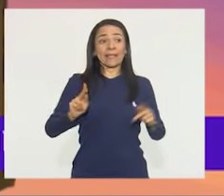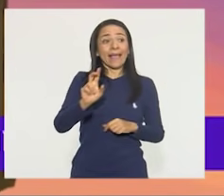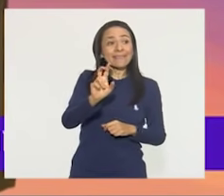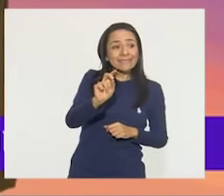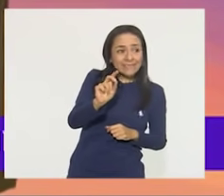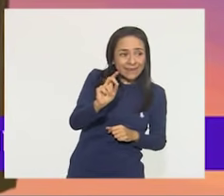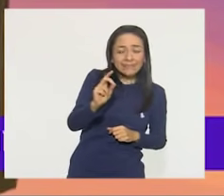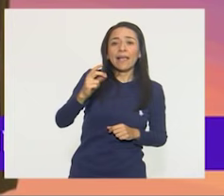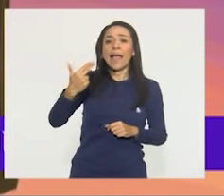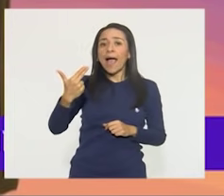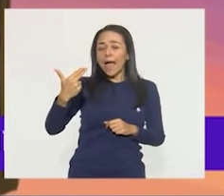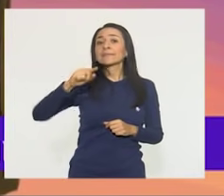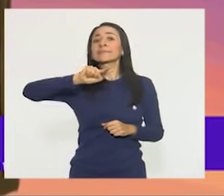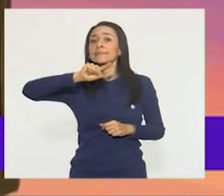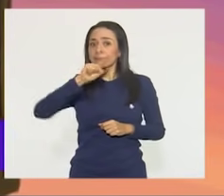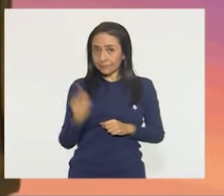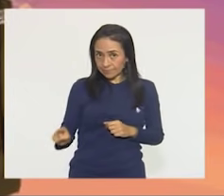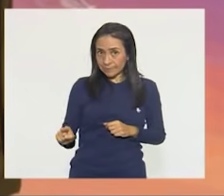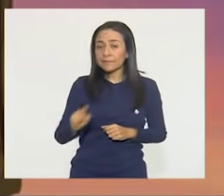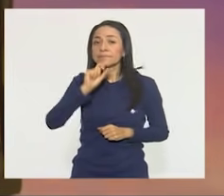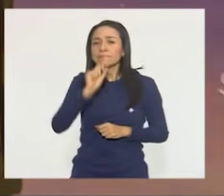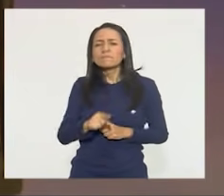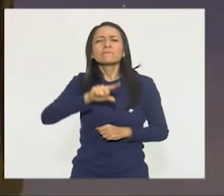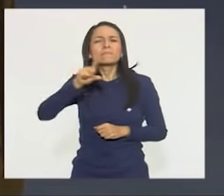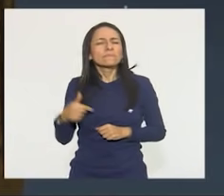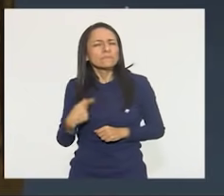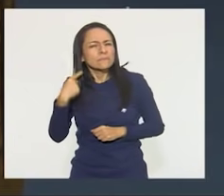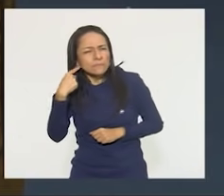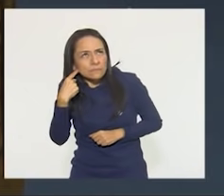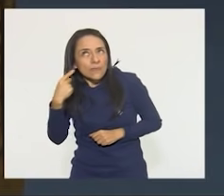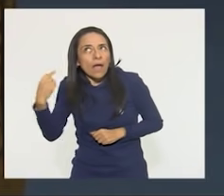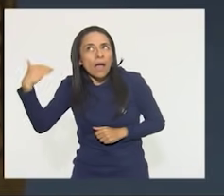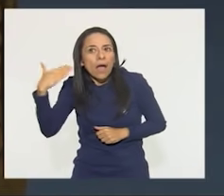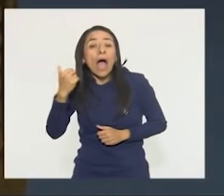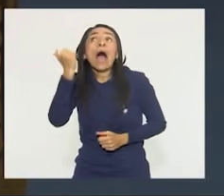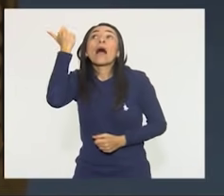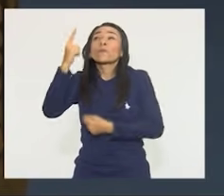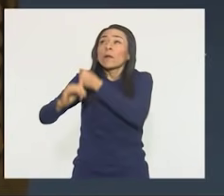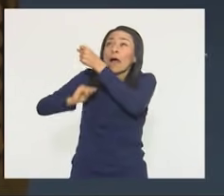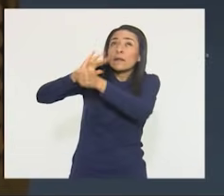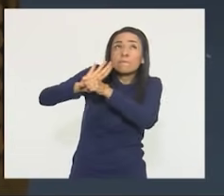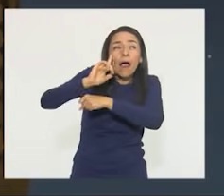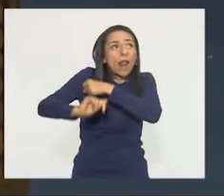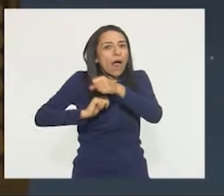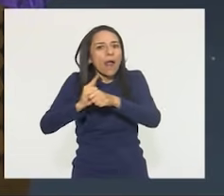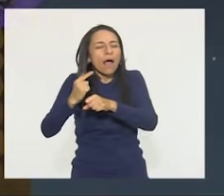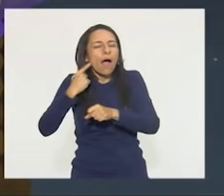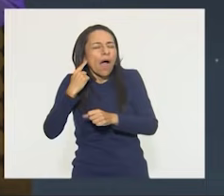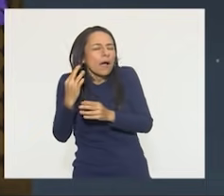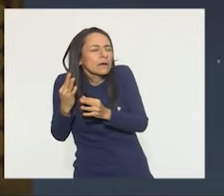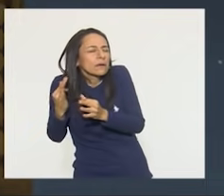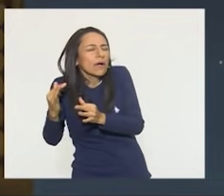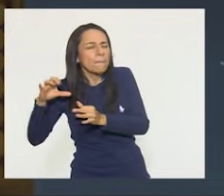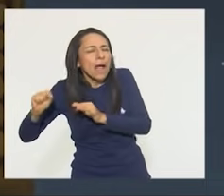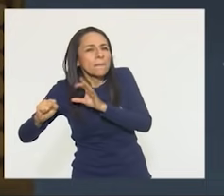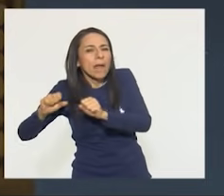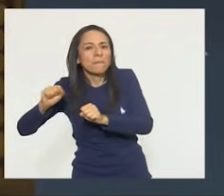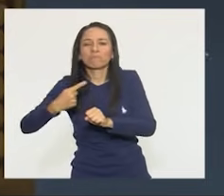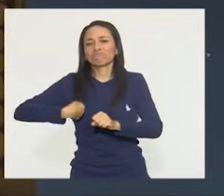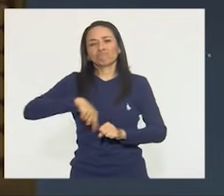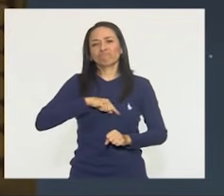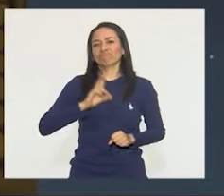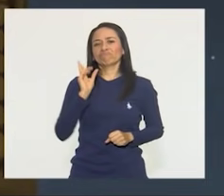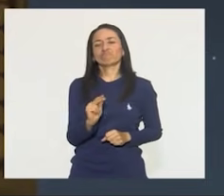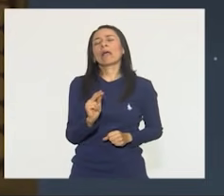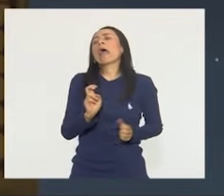que el de un mosquito llega a los 18.000. Algunos animales perciben sonidos que nosotros no escuchamos. Un murciélago,